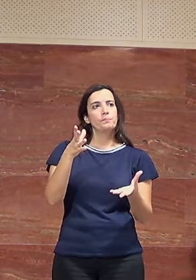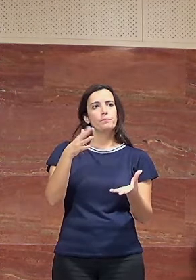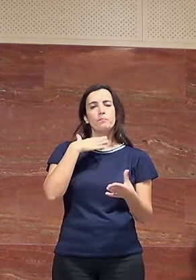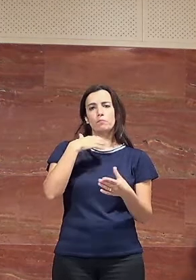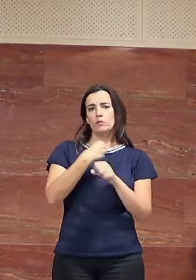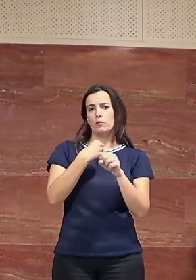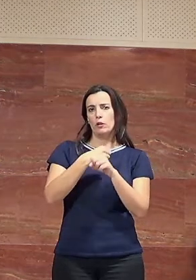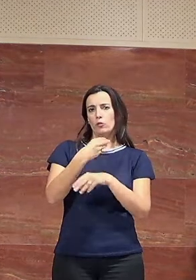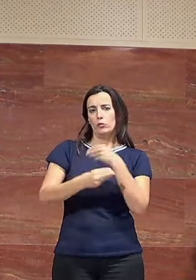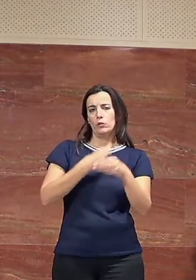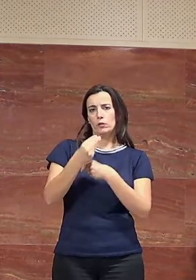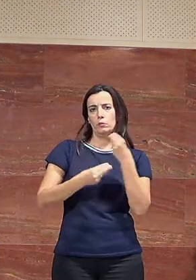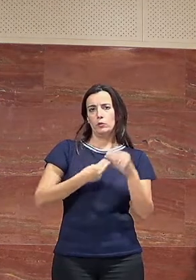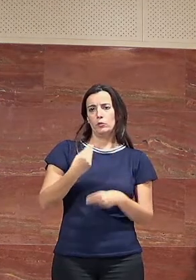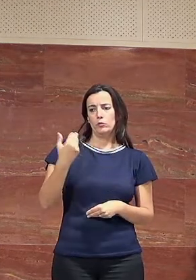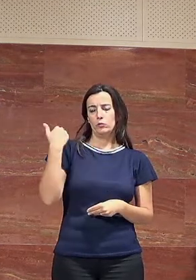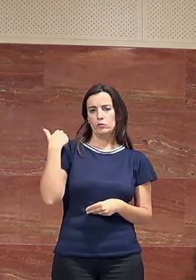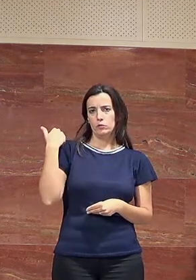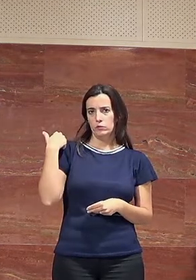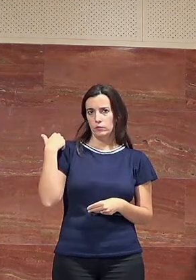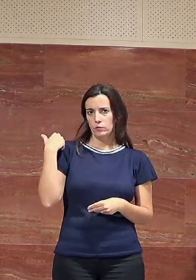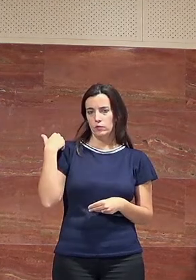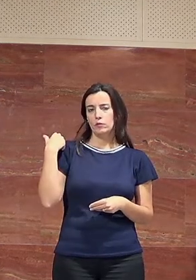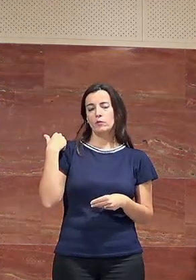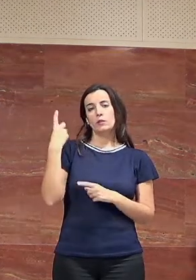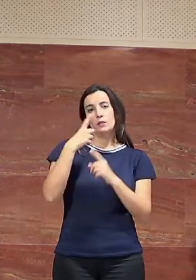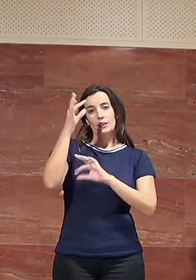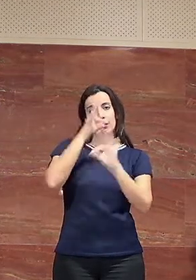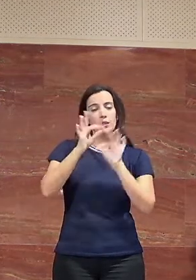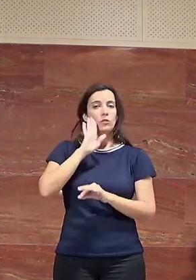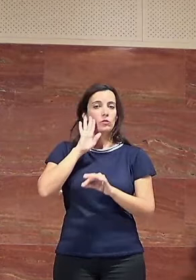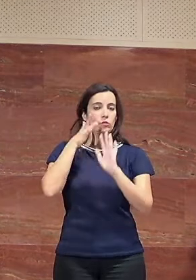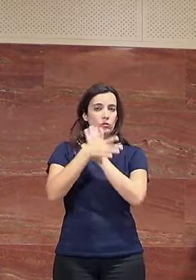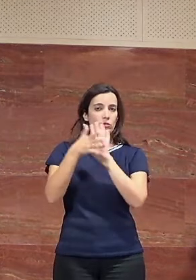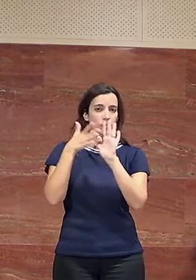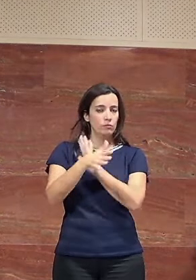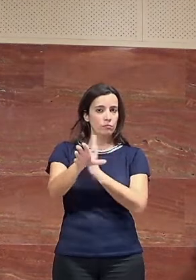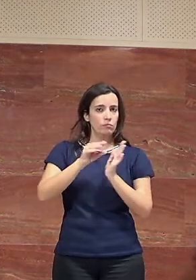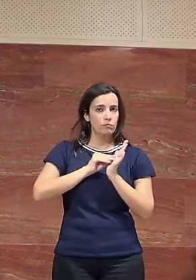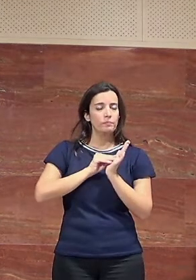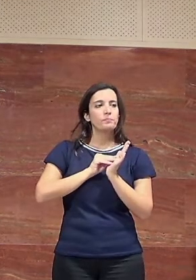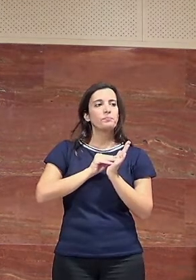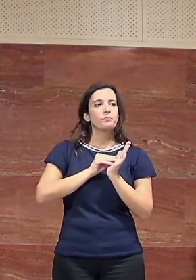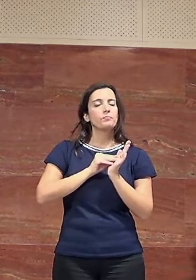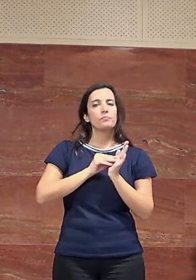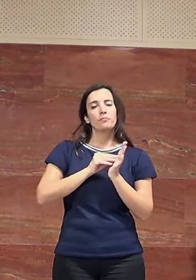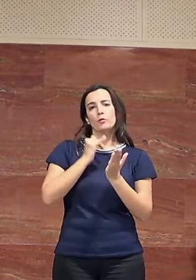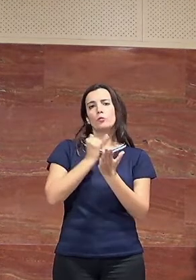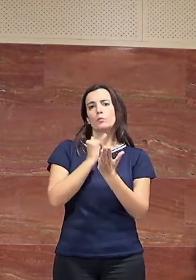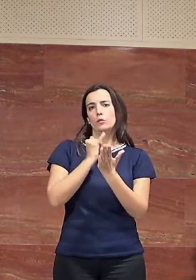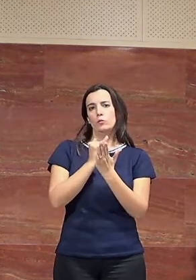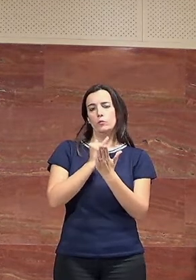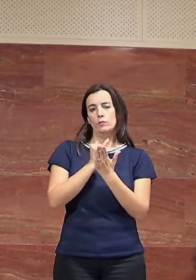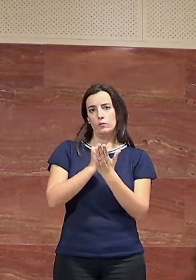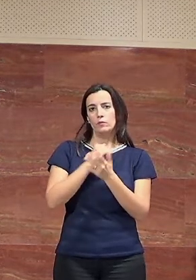pasado durante la Semana de la Movilidad, recogiendo un poco todos estos criterios que acabo de comentar, que es una actuación piloto que se